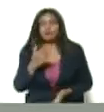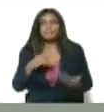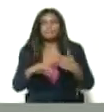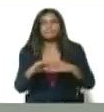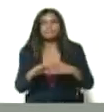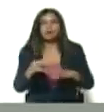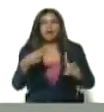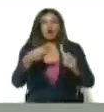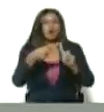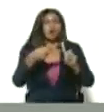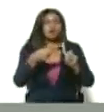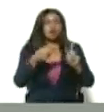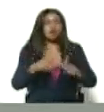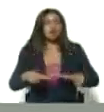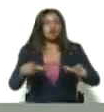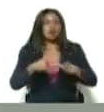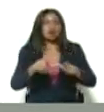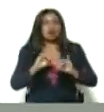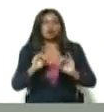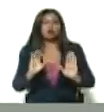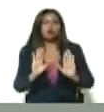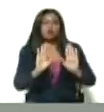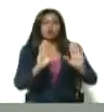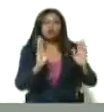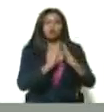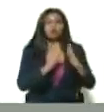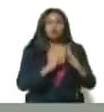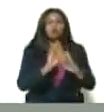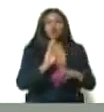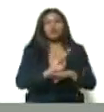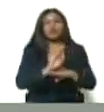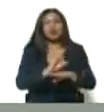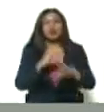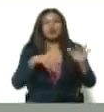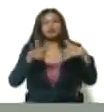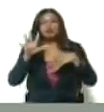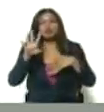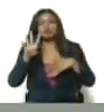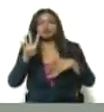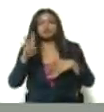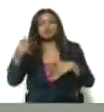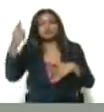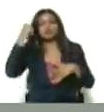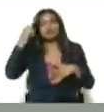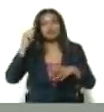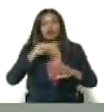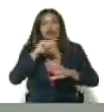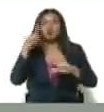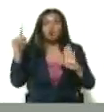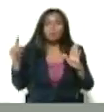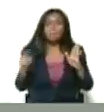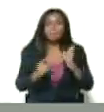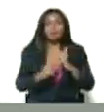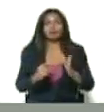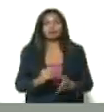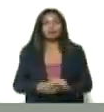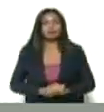los hoteles y a los lugares que están reservados para pasar 14 días, la cuarentena de 14 días en este